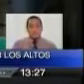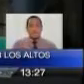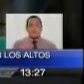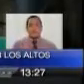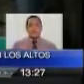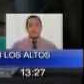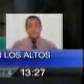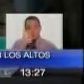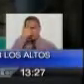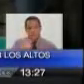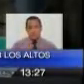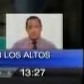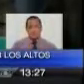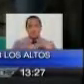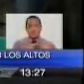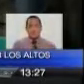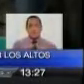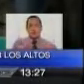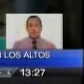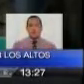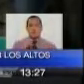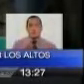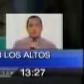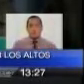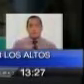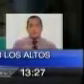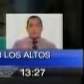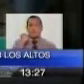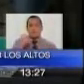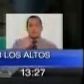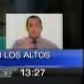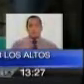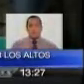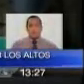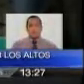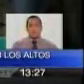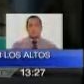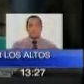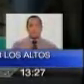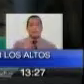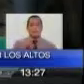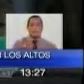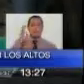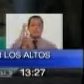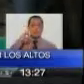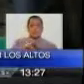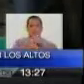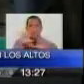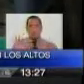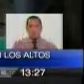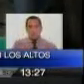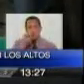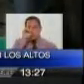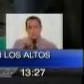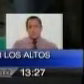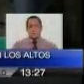que en mi condición de agente ante la Corte Interamericana de Derechos Humanos, expusimos ante el país